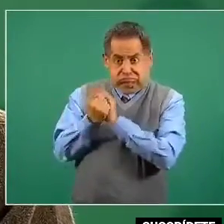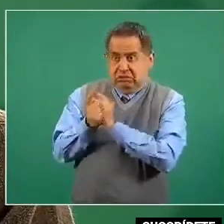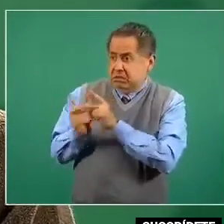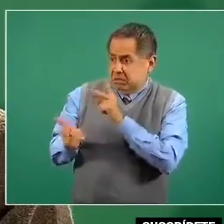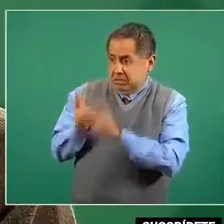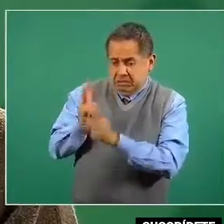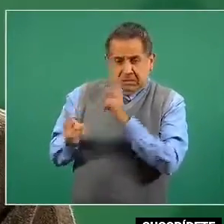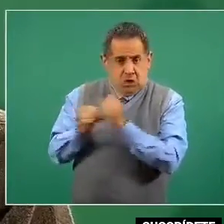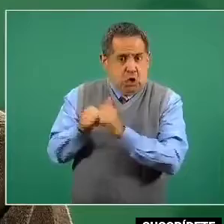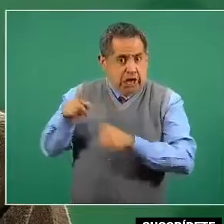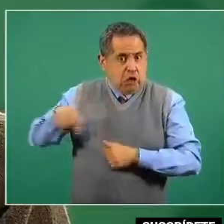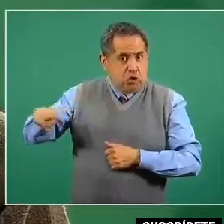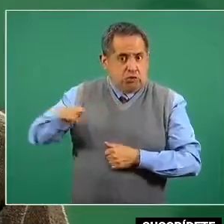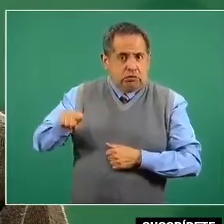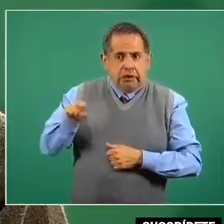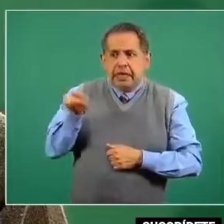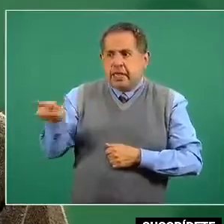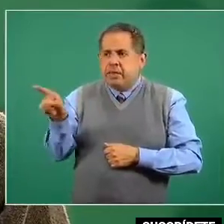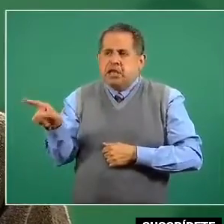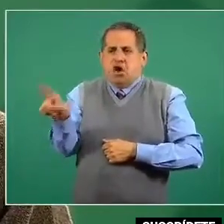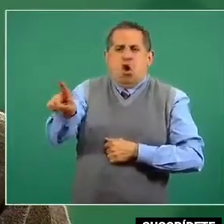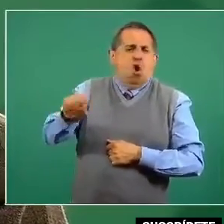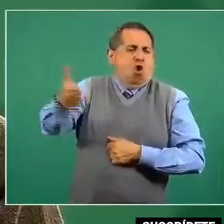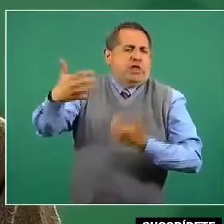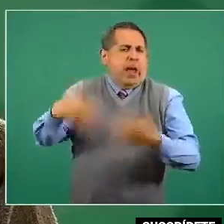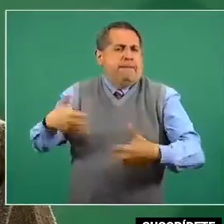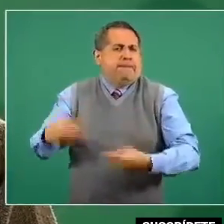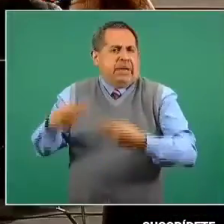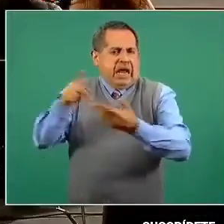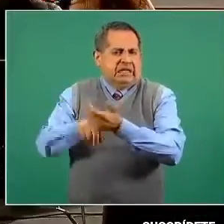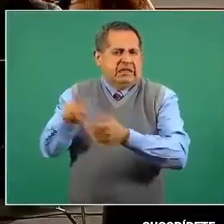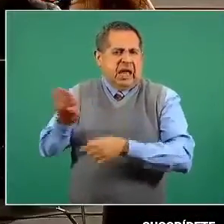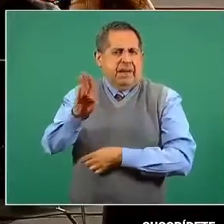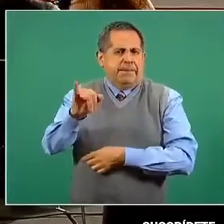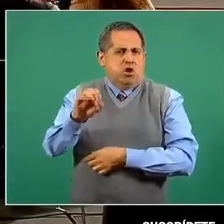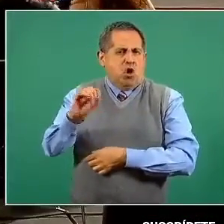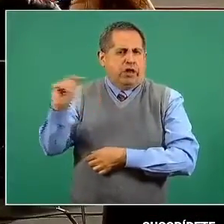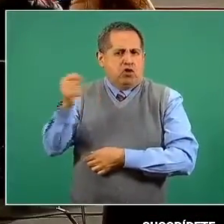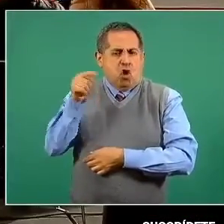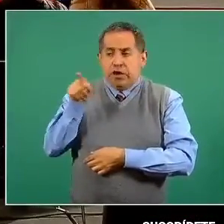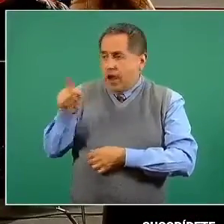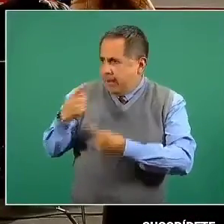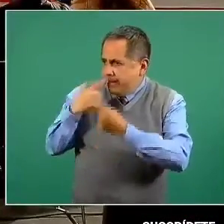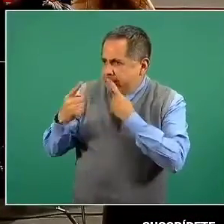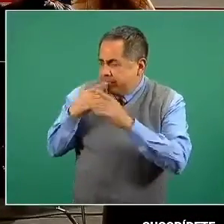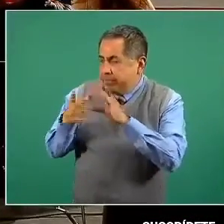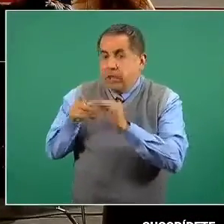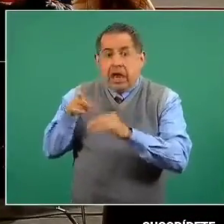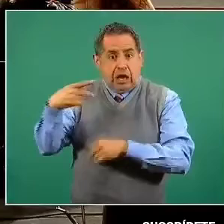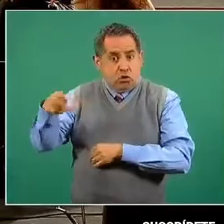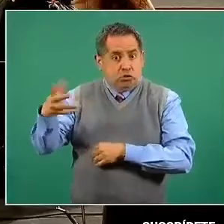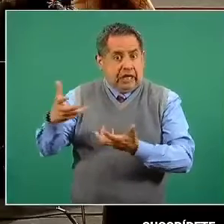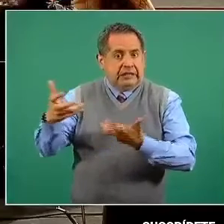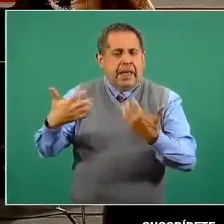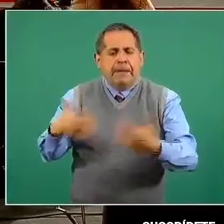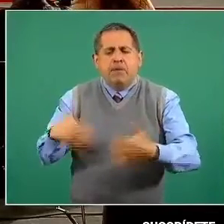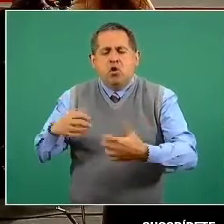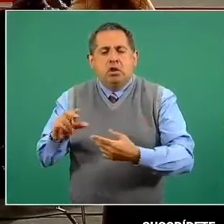que tienen participación en otra de las empresas de biotecnología, y esto es sobre la producción de